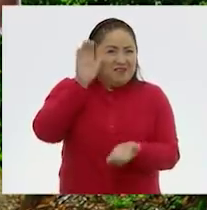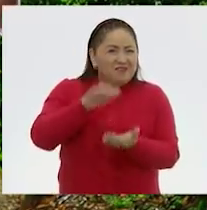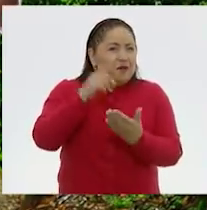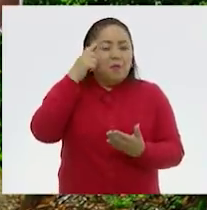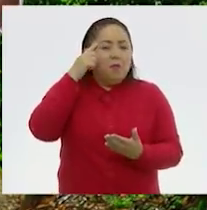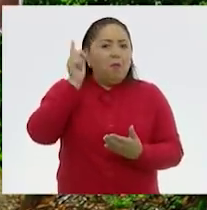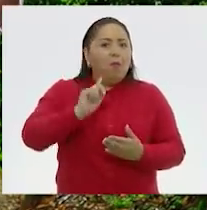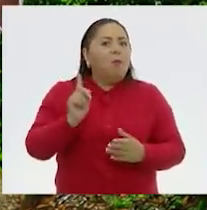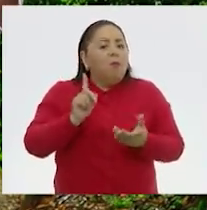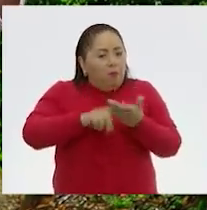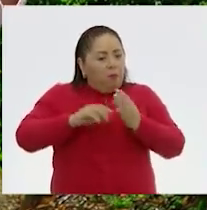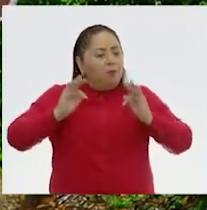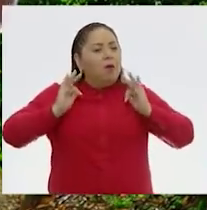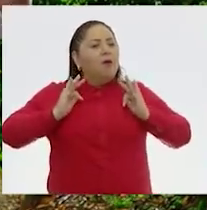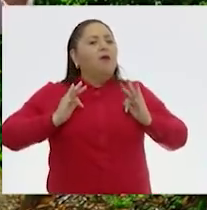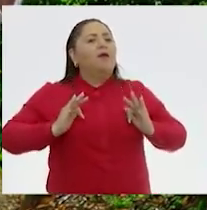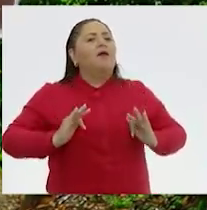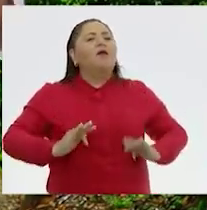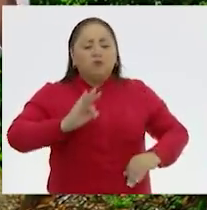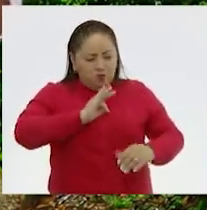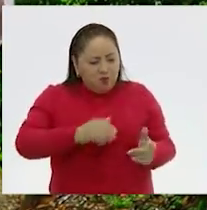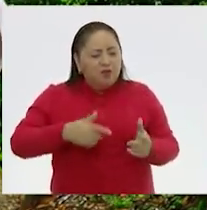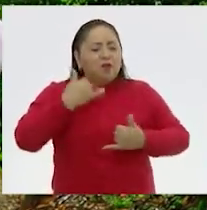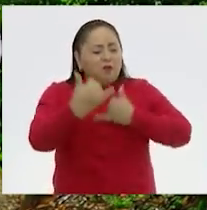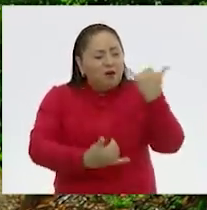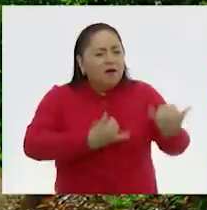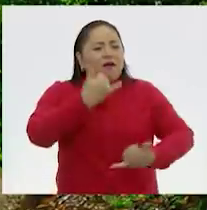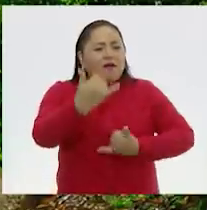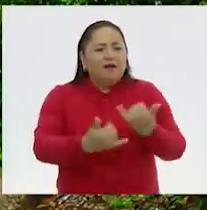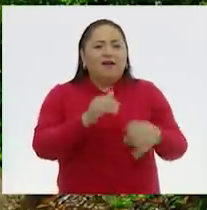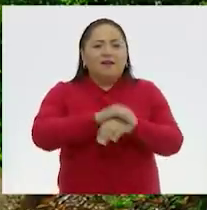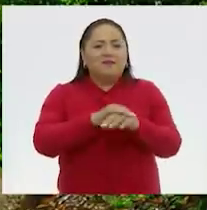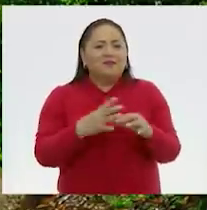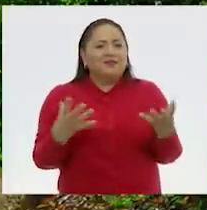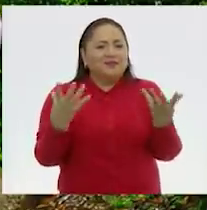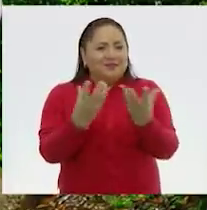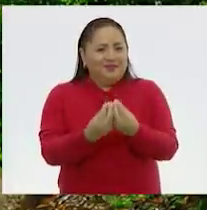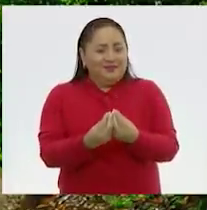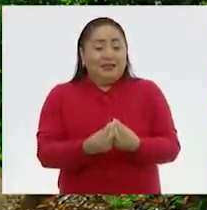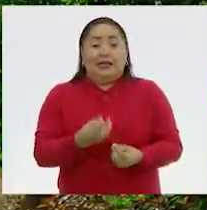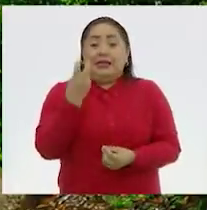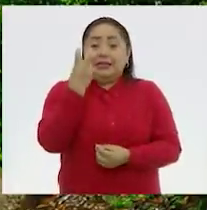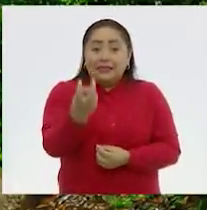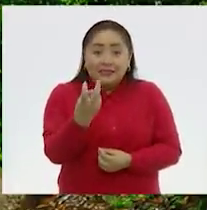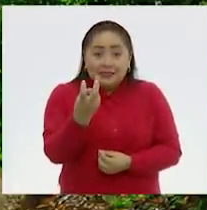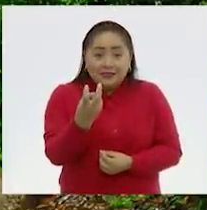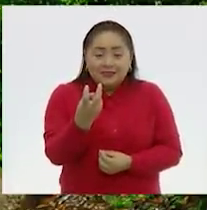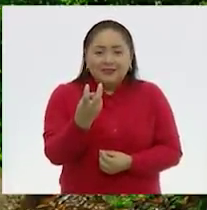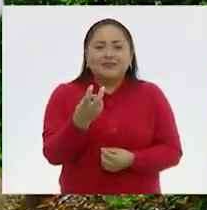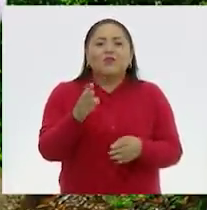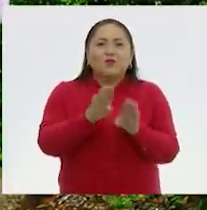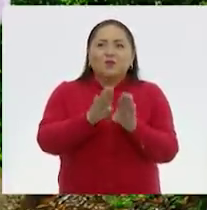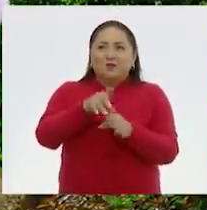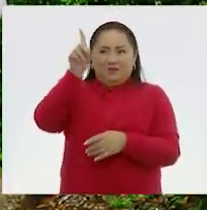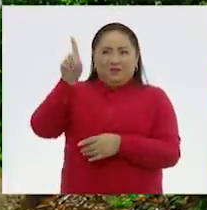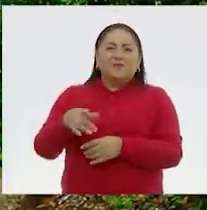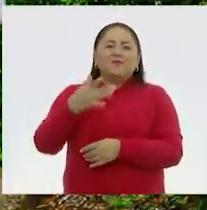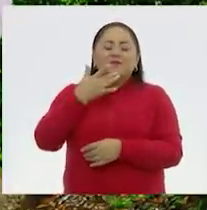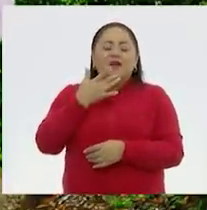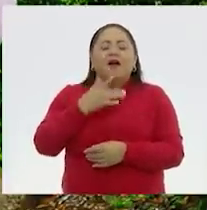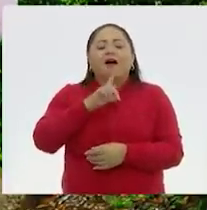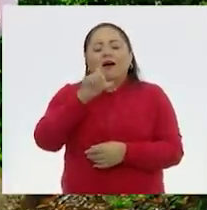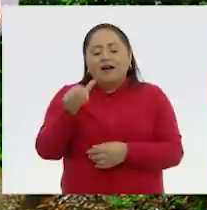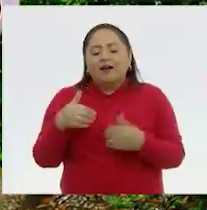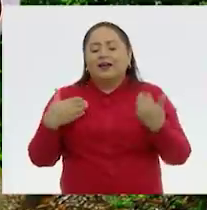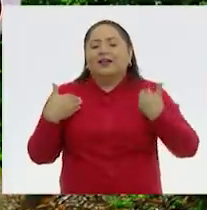dinosaurio se tranquilizaba y podía seguir disfrutando con sus amigos. Y así fue como él